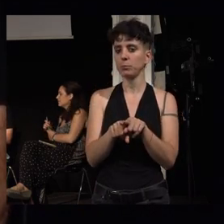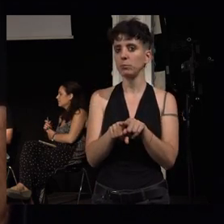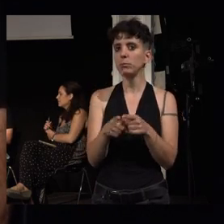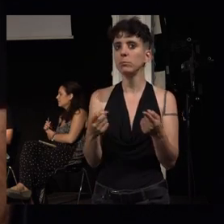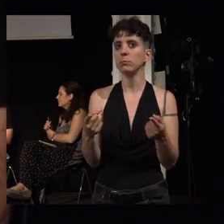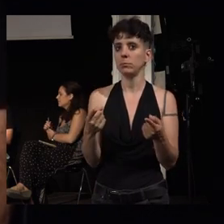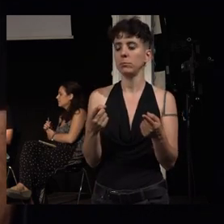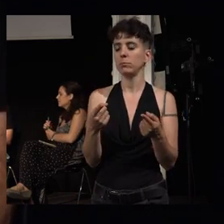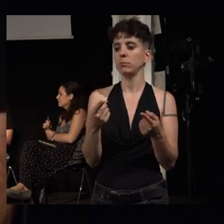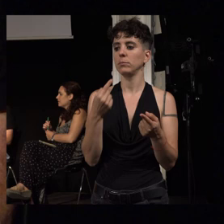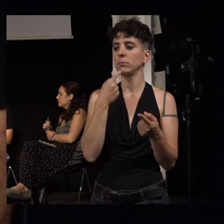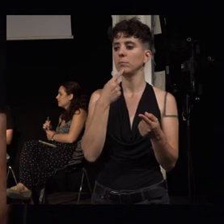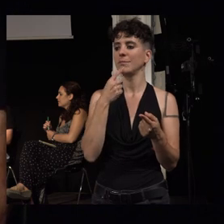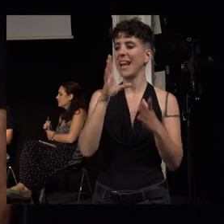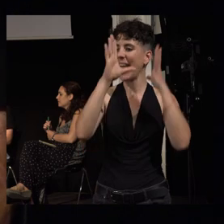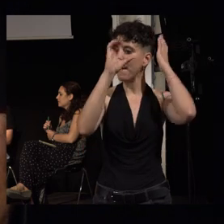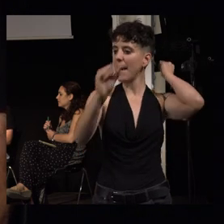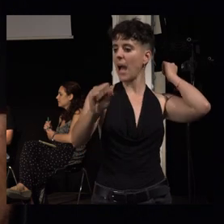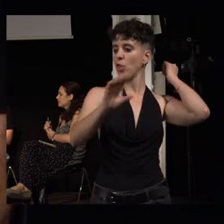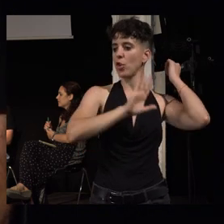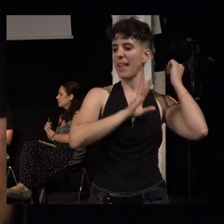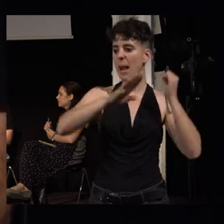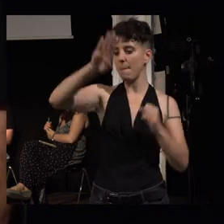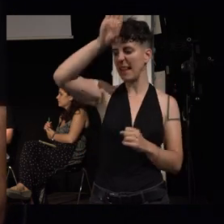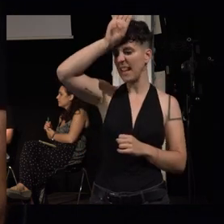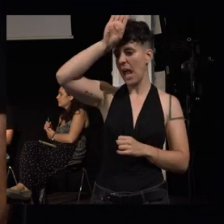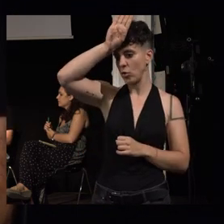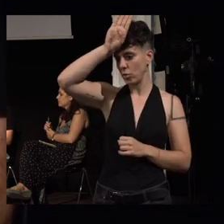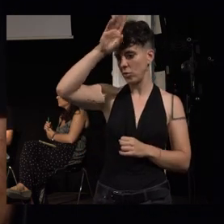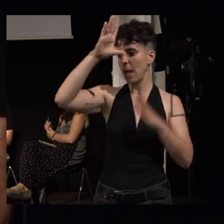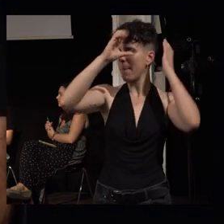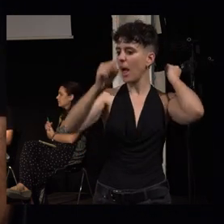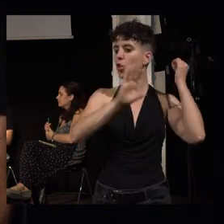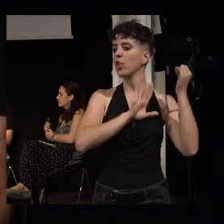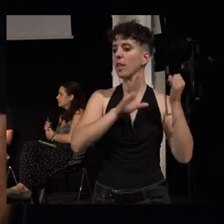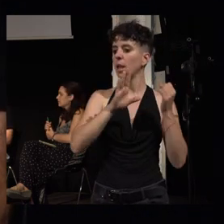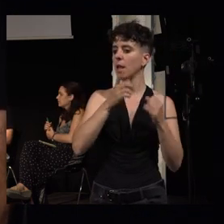como muy bien hizo, embajador del Vaticano, ¿no? El embajador de España en el Vaticano.